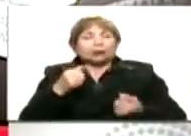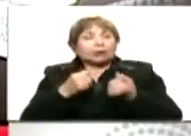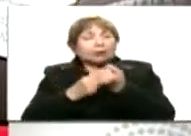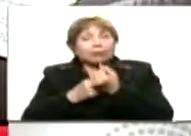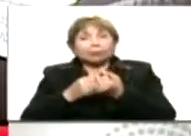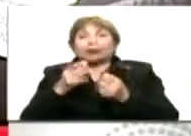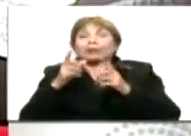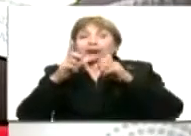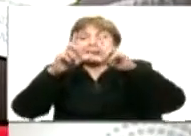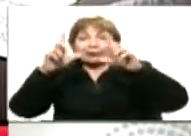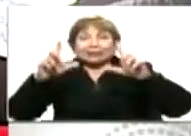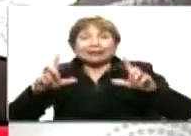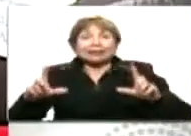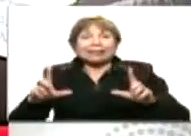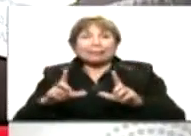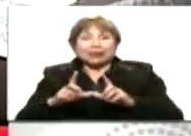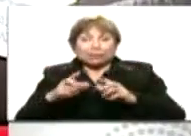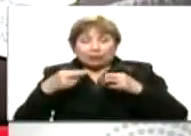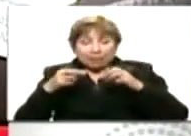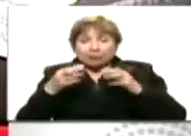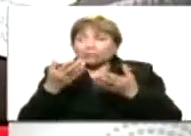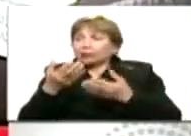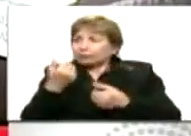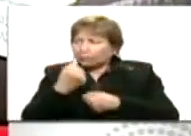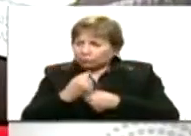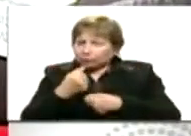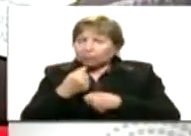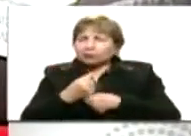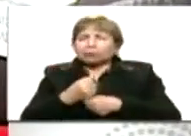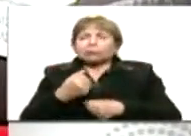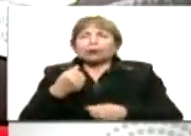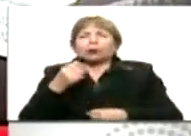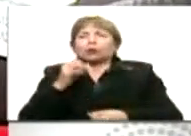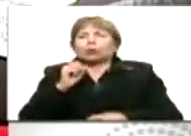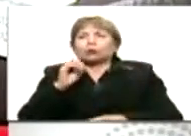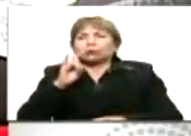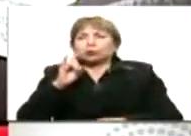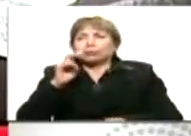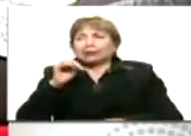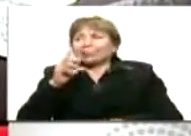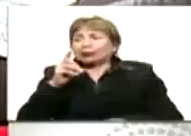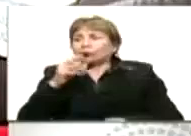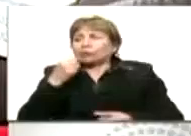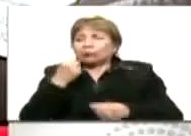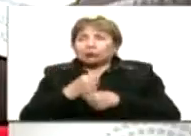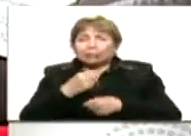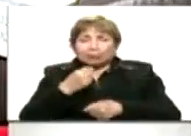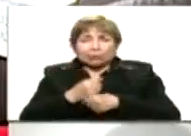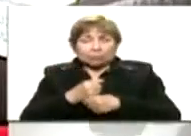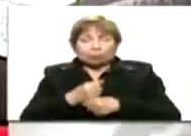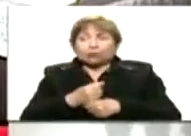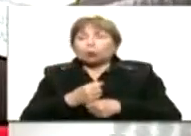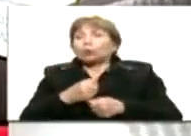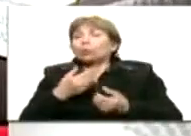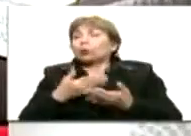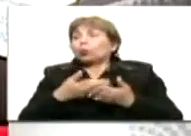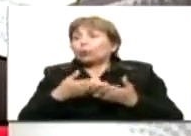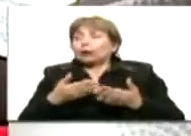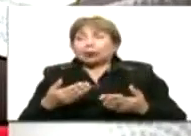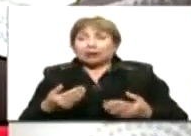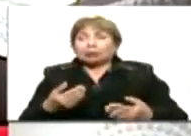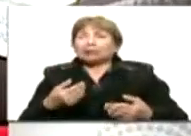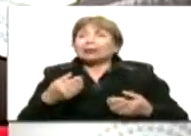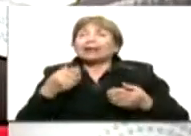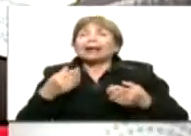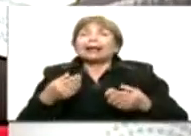apoyando el licenciamiento. Estamos trabajando ya con la SUNEDO, y esto sí, estamos trabajando ya con la SUNEDO